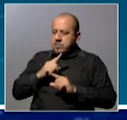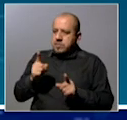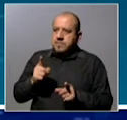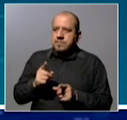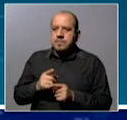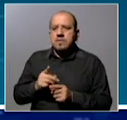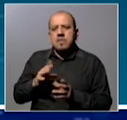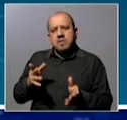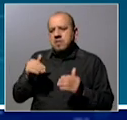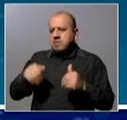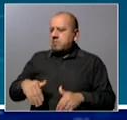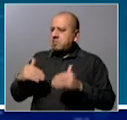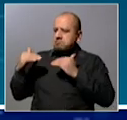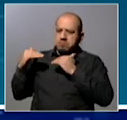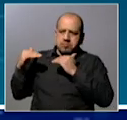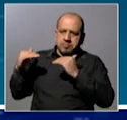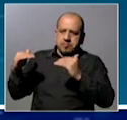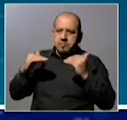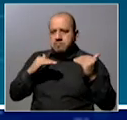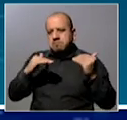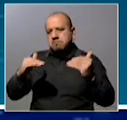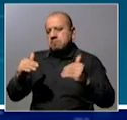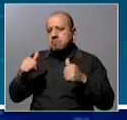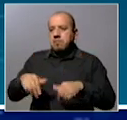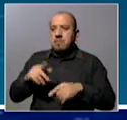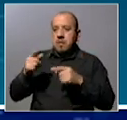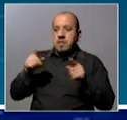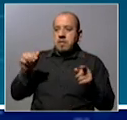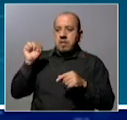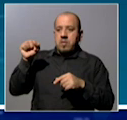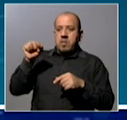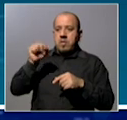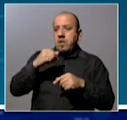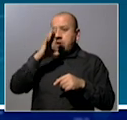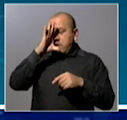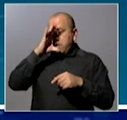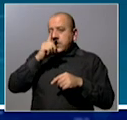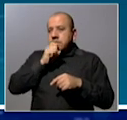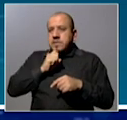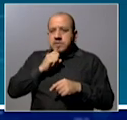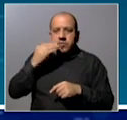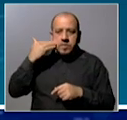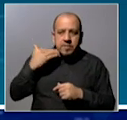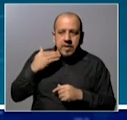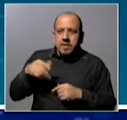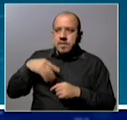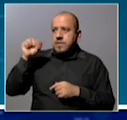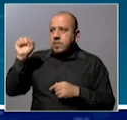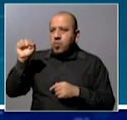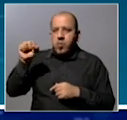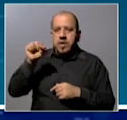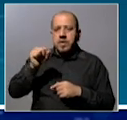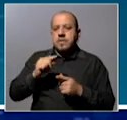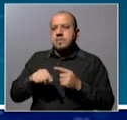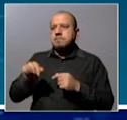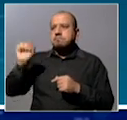que no, que está bastante estable. En comparación con las encuestas que se empezaron a hacer en febrero, marzo, abril, la intención de